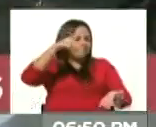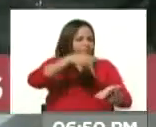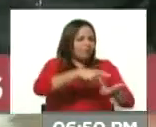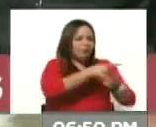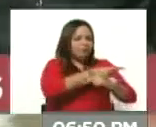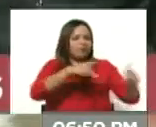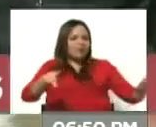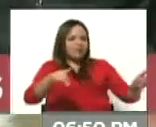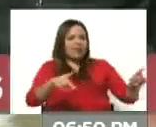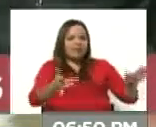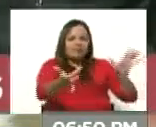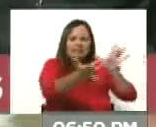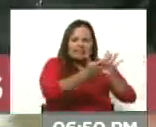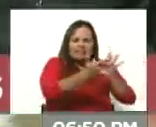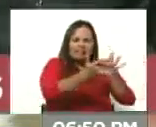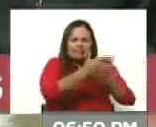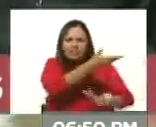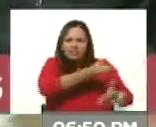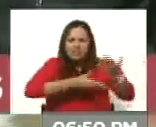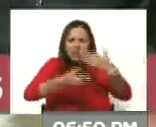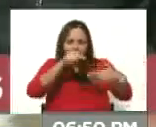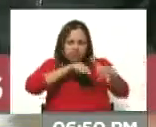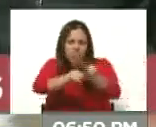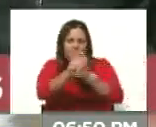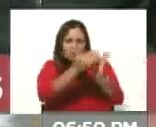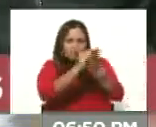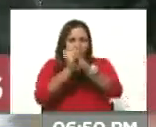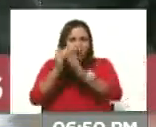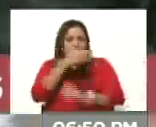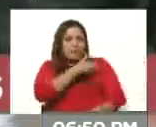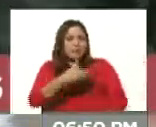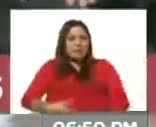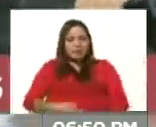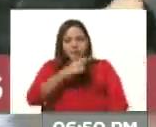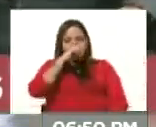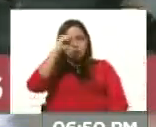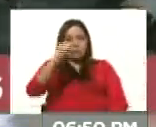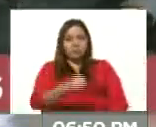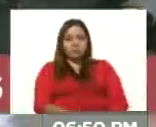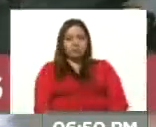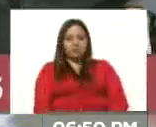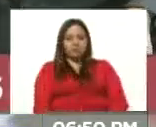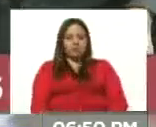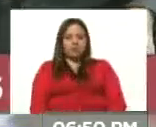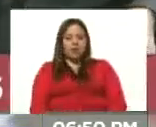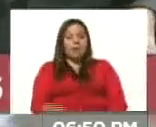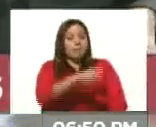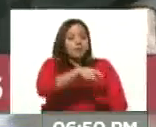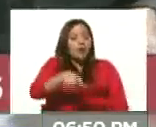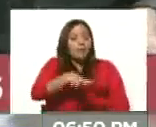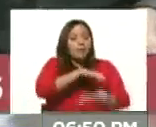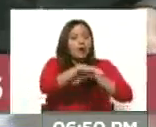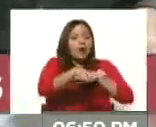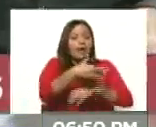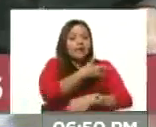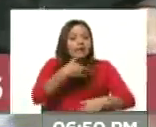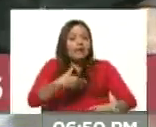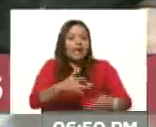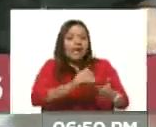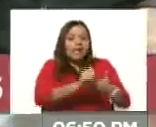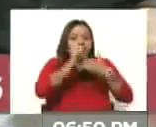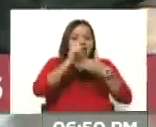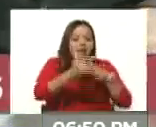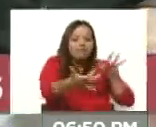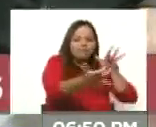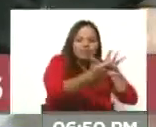cercana en los barrios del presidente maduro la gente la mayoría reclama a líderes cercanos